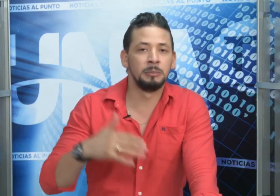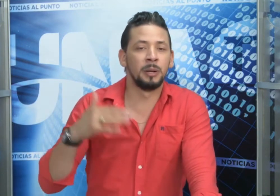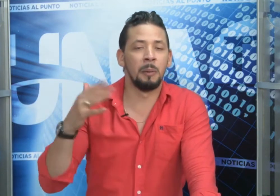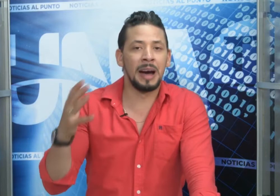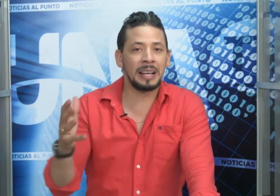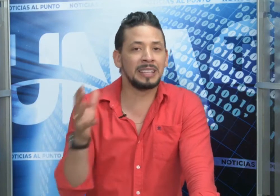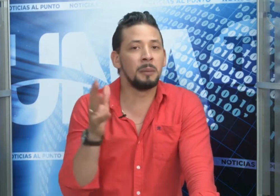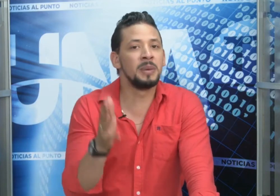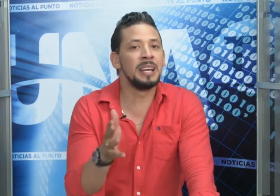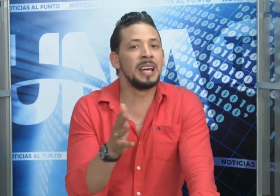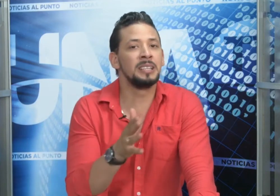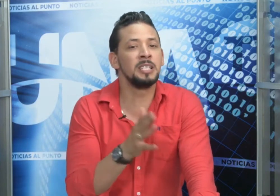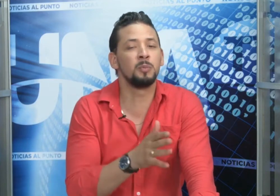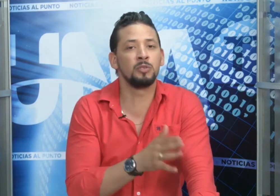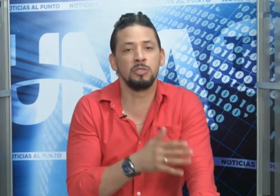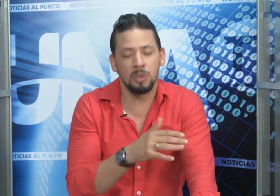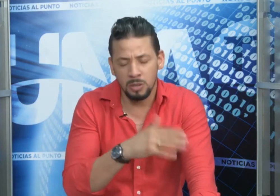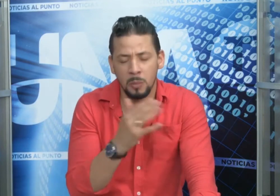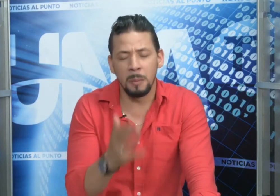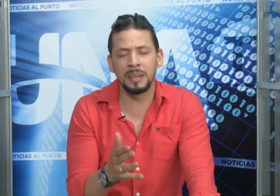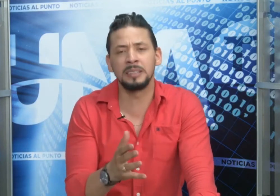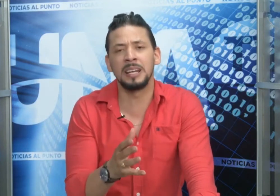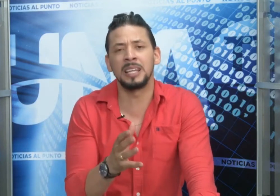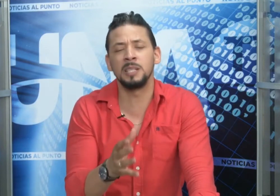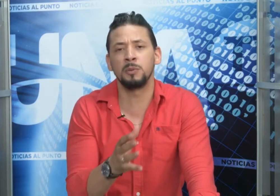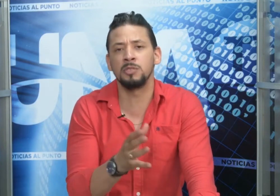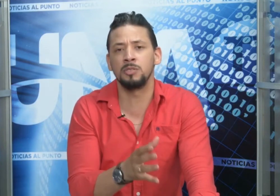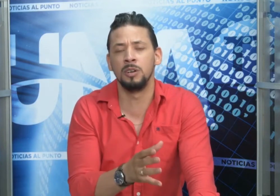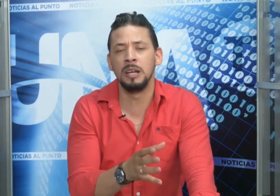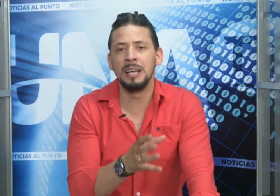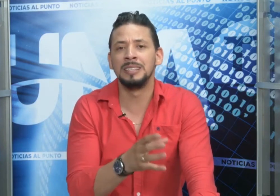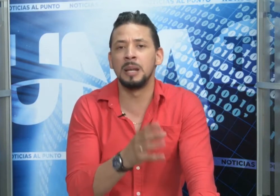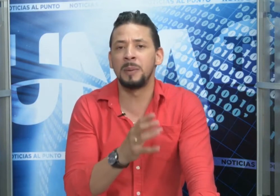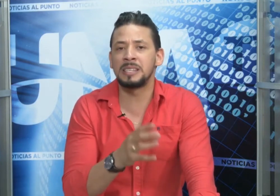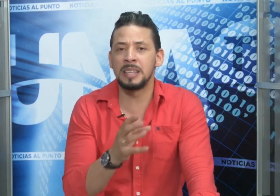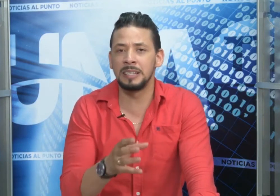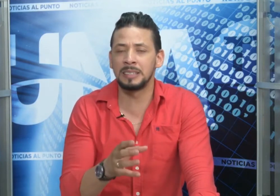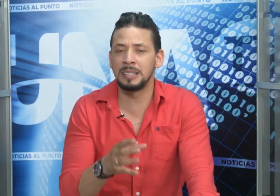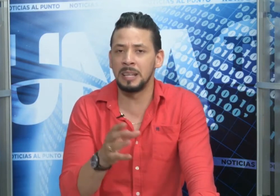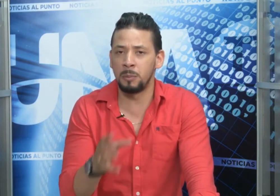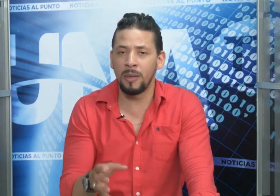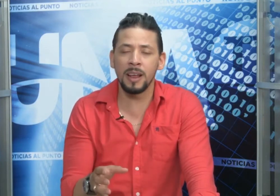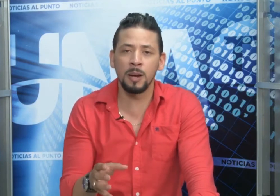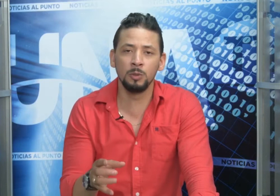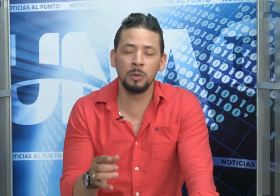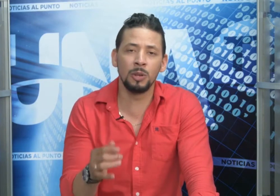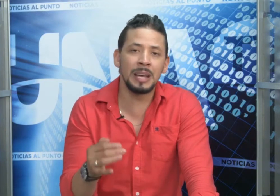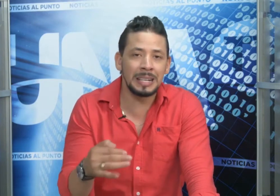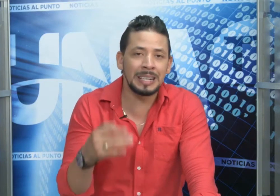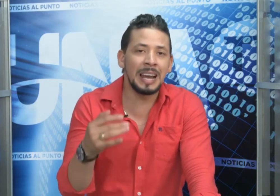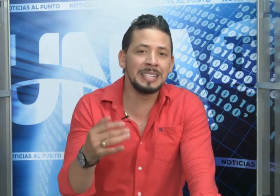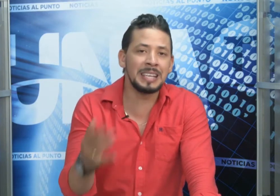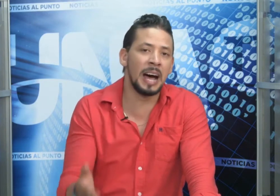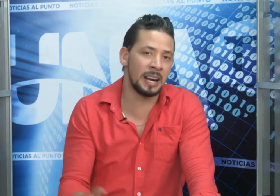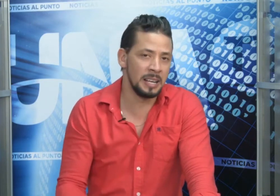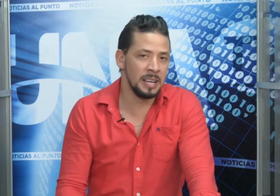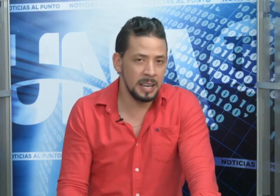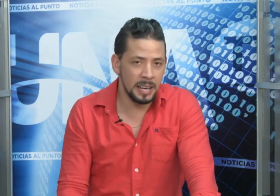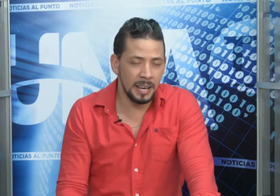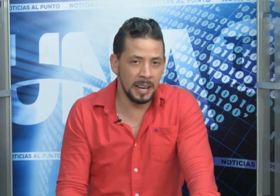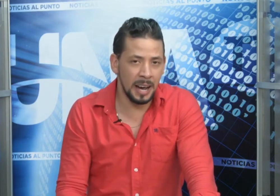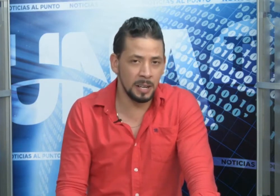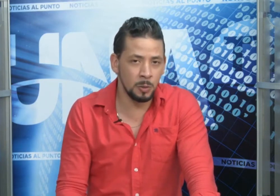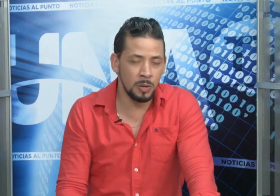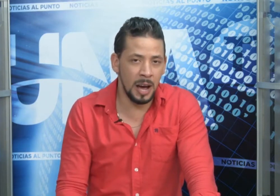pero abarca también la disposición obviamente la disposición del presidente del poder ejecutivo de realizar